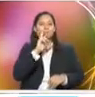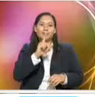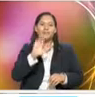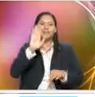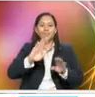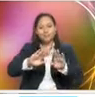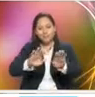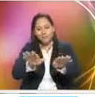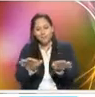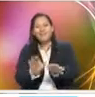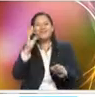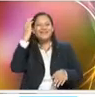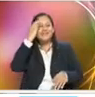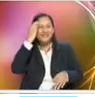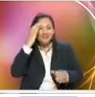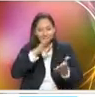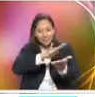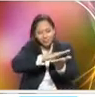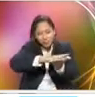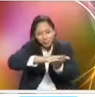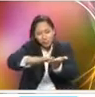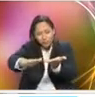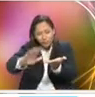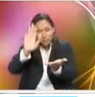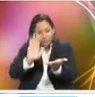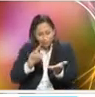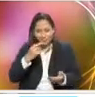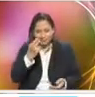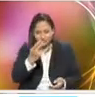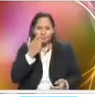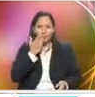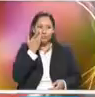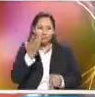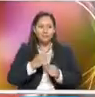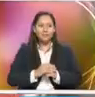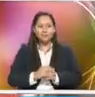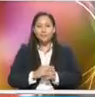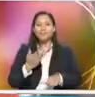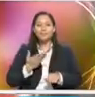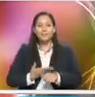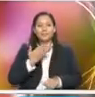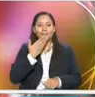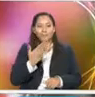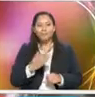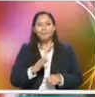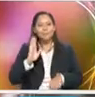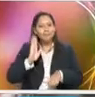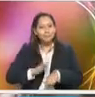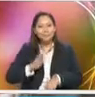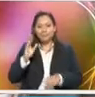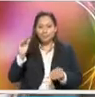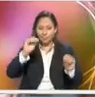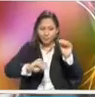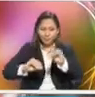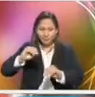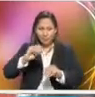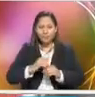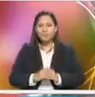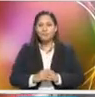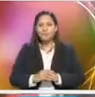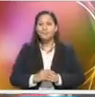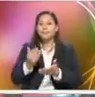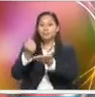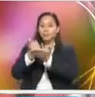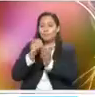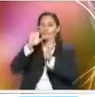camita. Exacto, como una camita, exactamente. Entonces es lo que queremos. Muy Ok. bien. Vamos a ponerle un poquito más. Sí. Y, Marcia, ayúdame